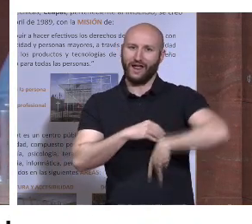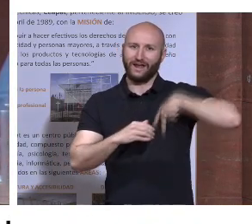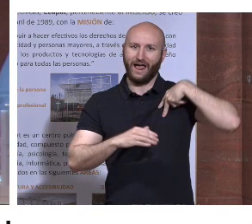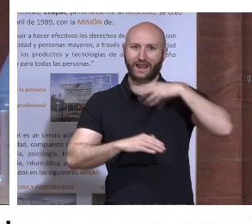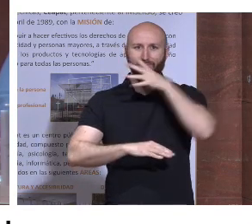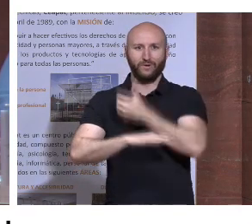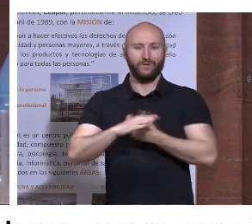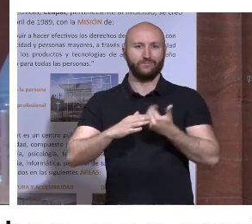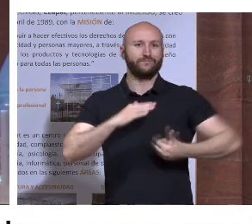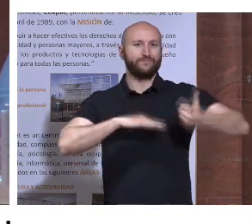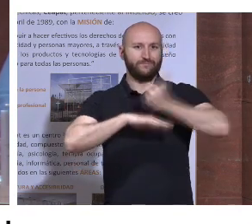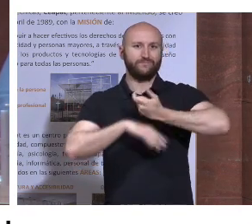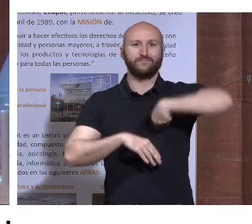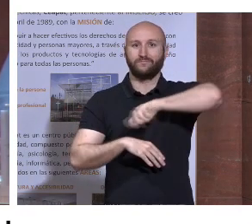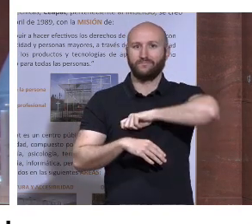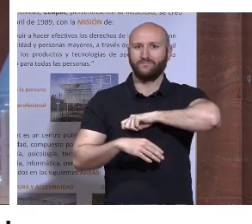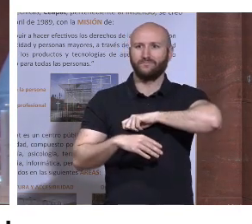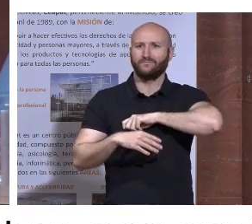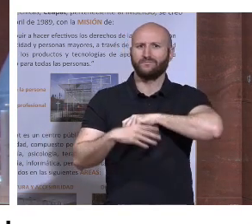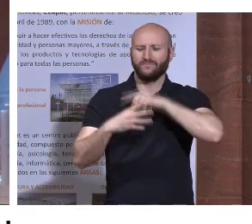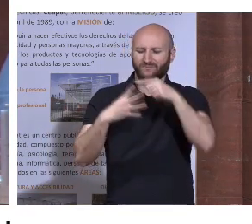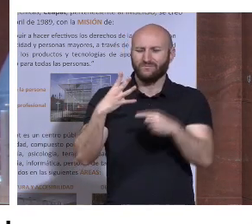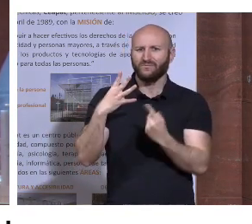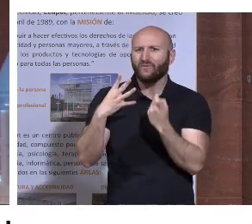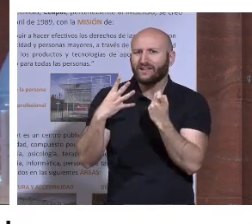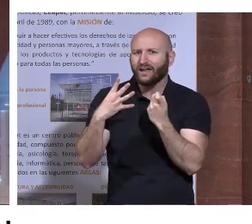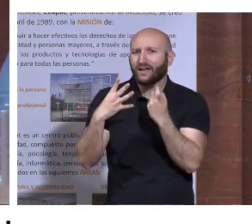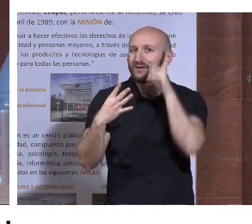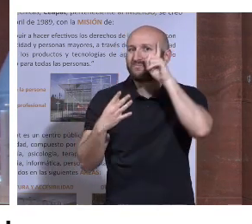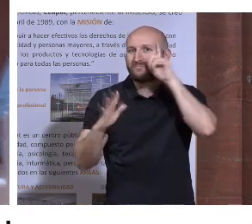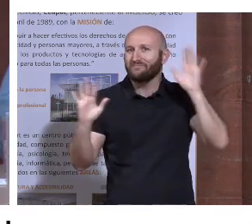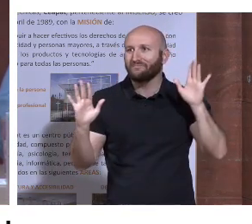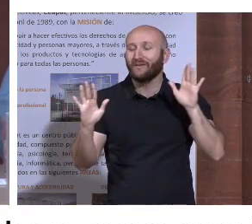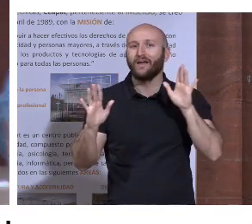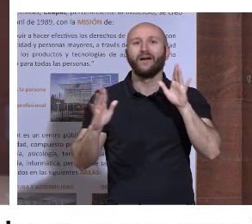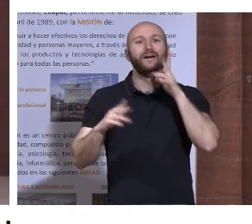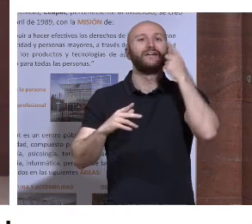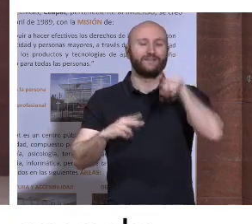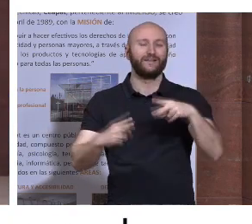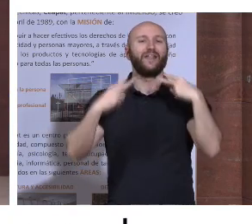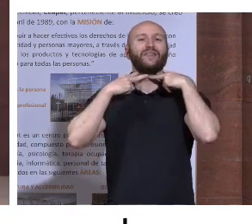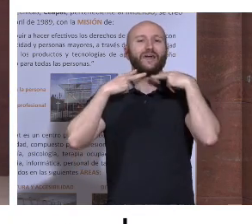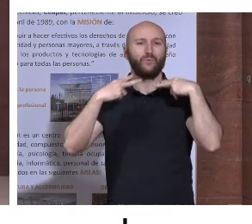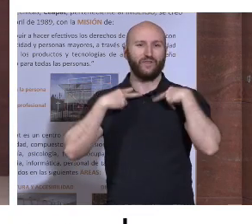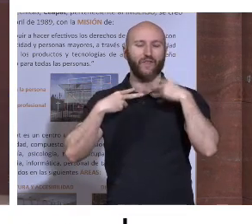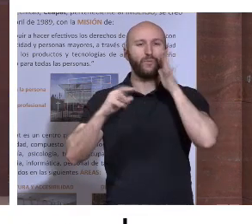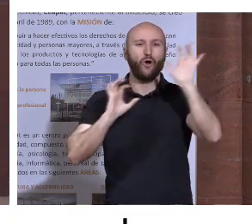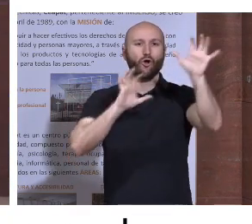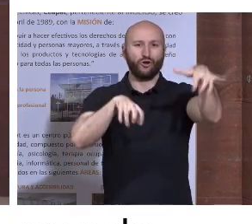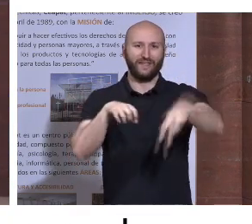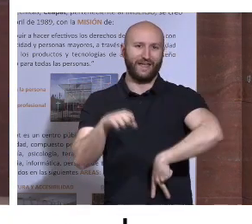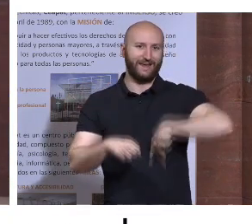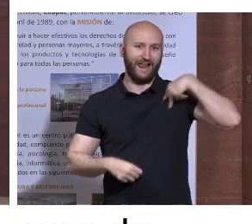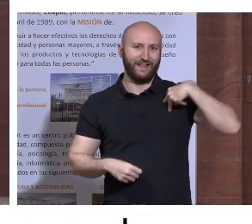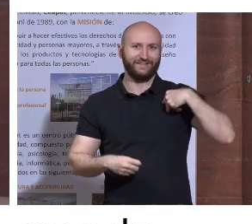Autismo España, no sé si me queda alguien más por ahí que no vea, diputado en Cortes Generales,